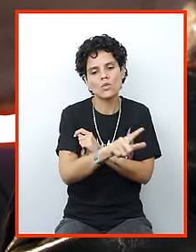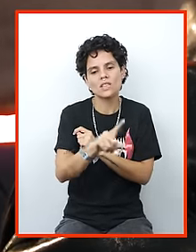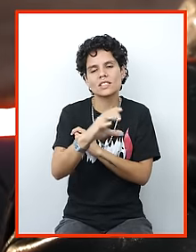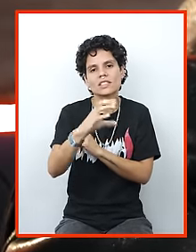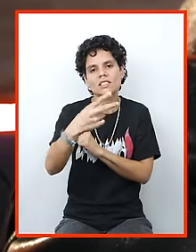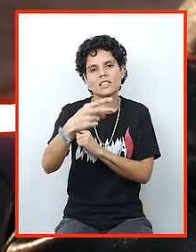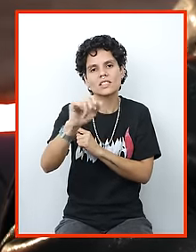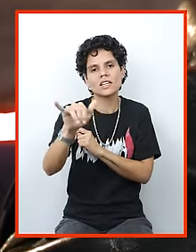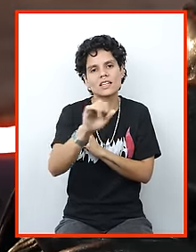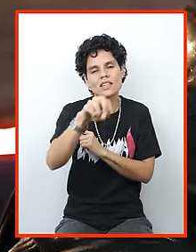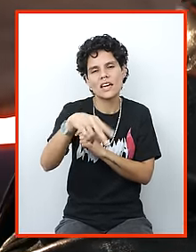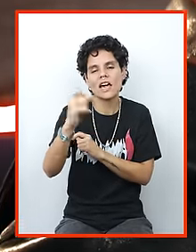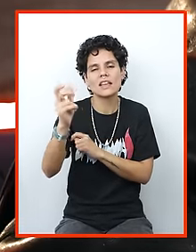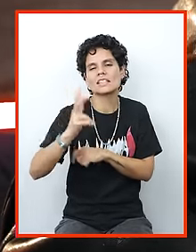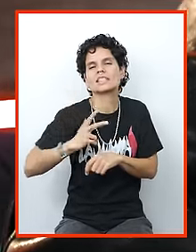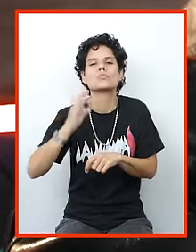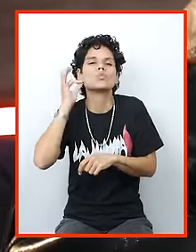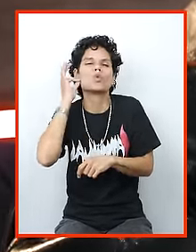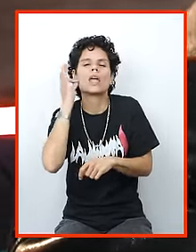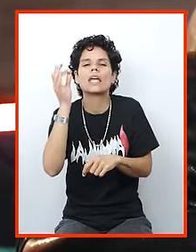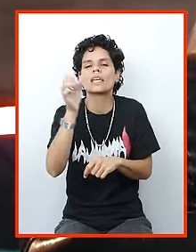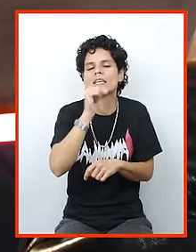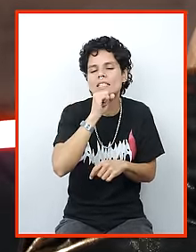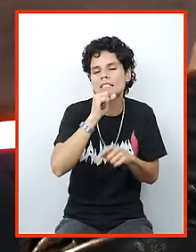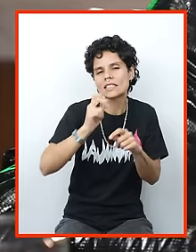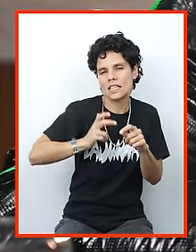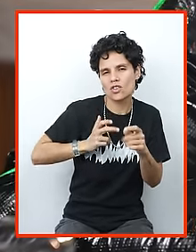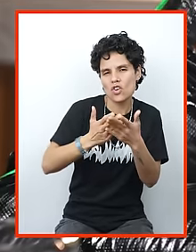porque Chayanne es como más romántico, me le gusta a la señora.